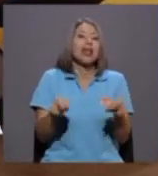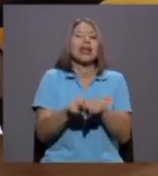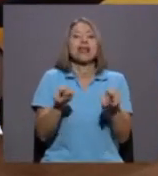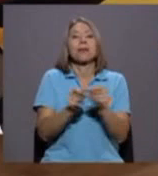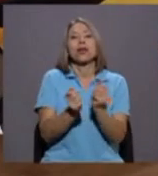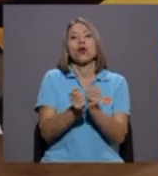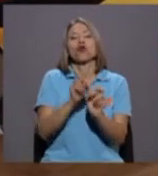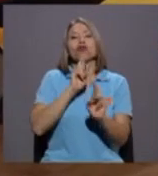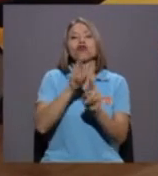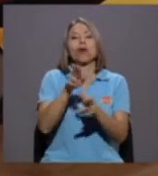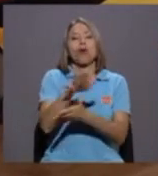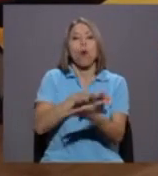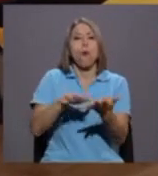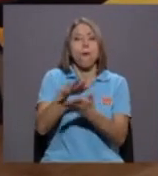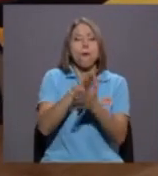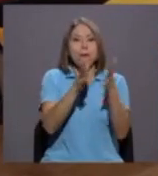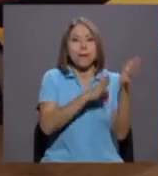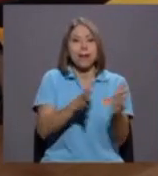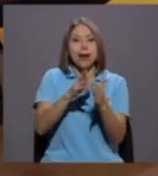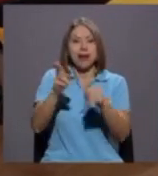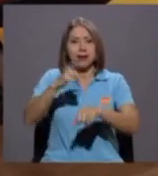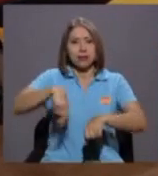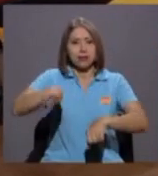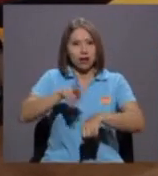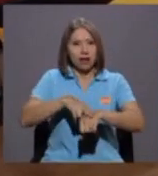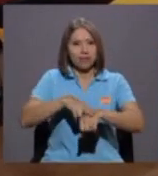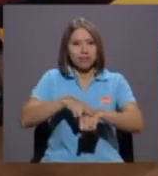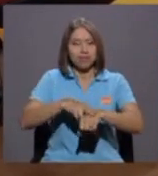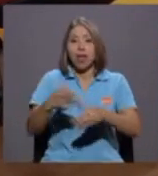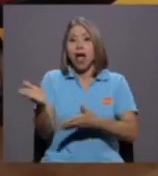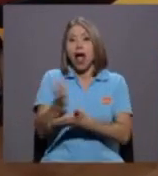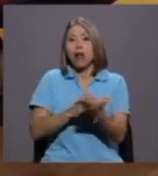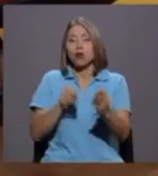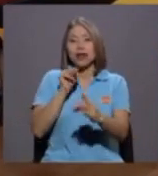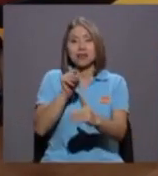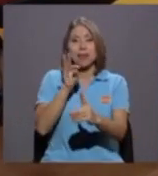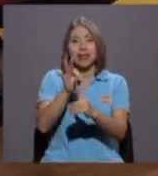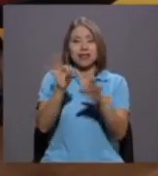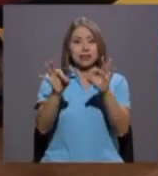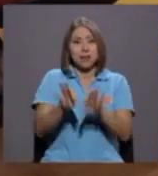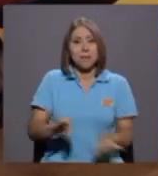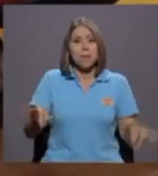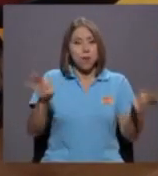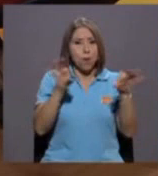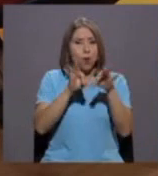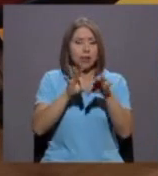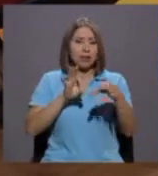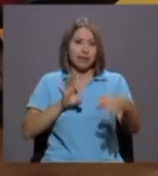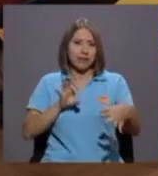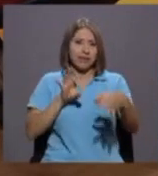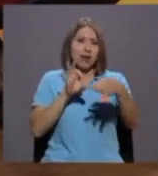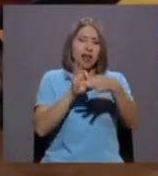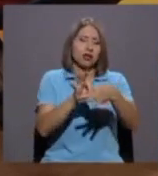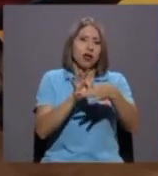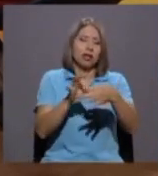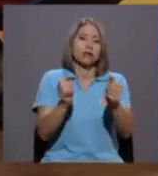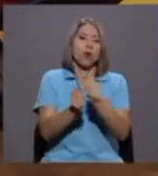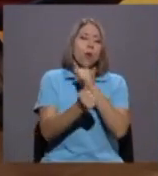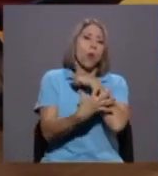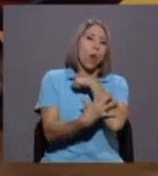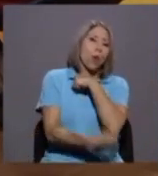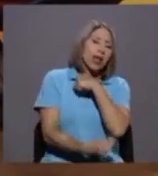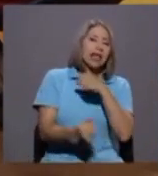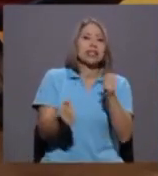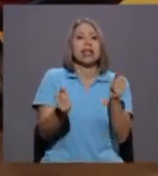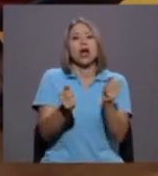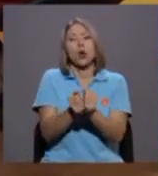tema del Plan Nacional, en donde, digamos, algunas metas importantes relacionadas con pobreza, con